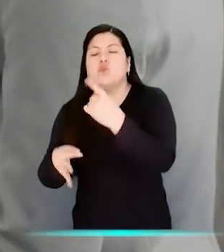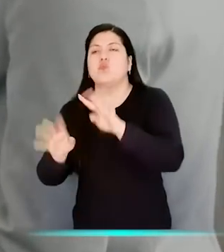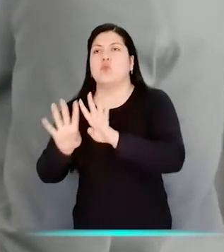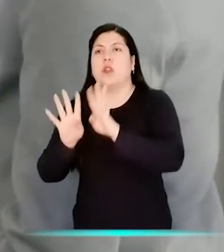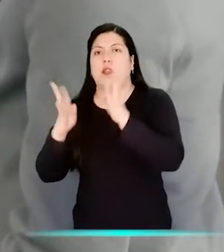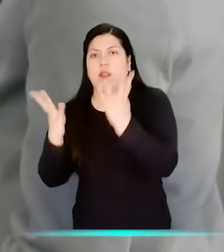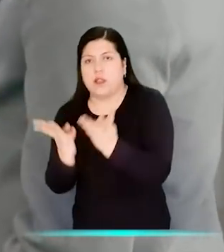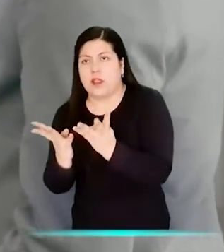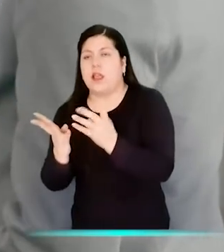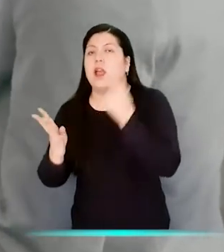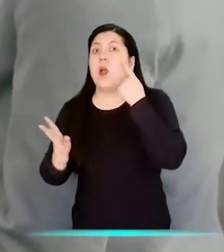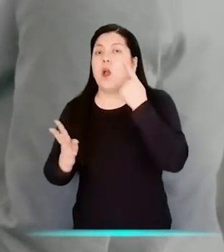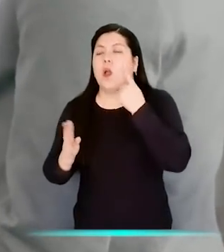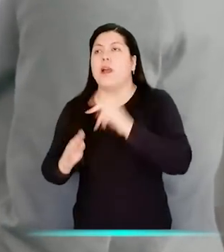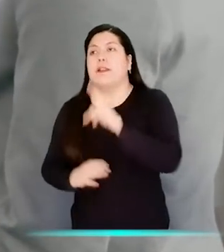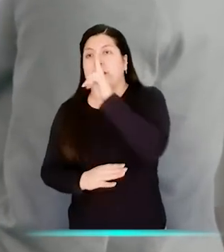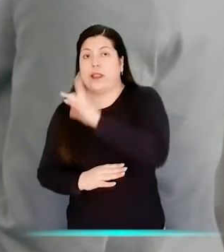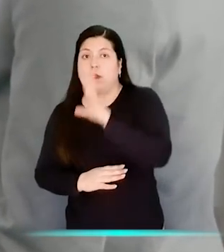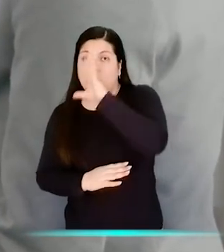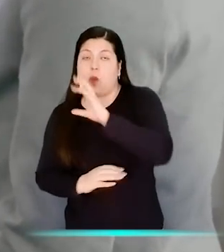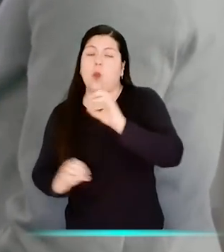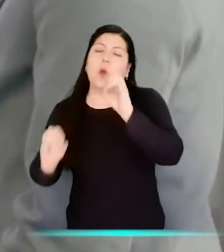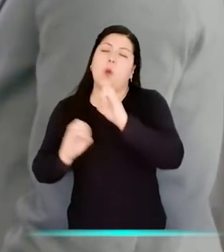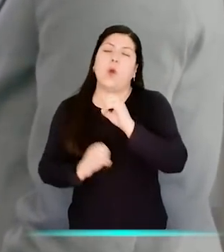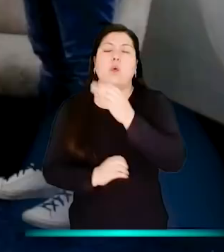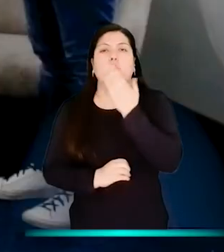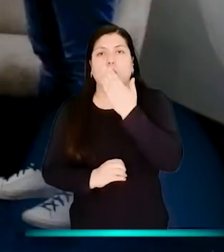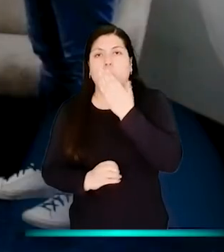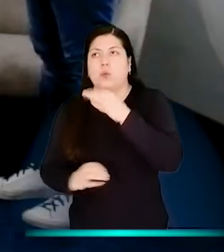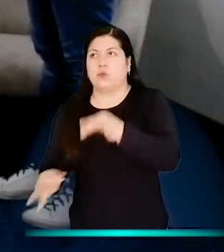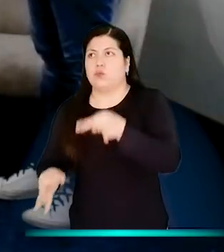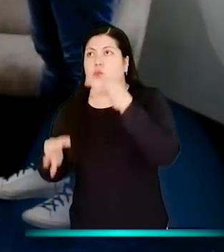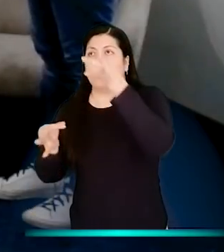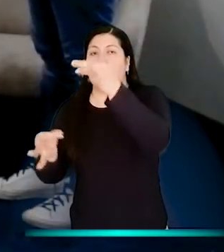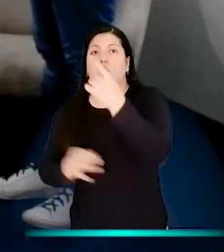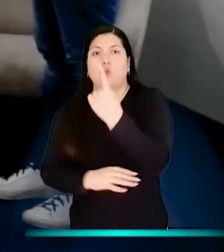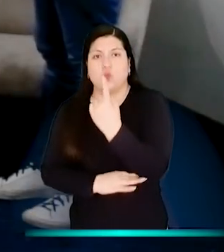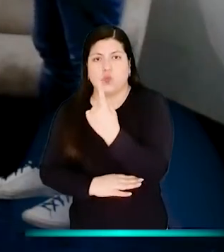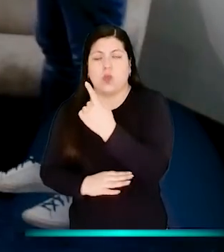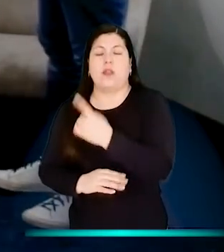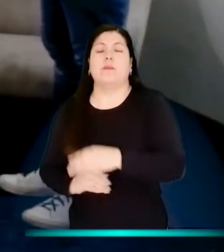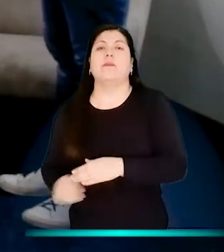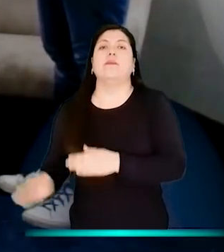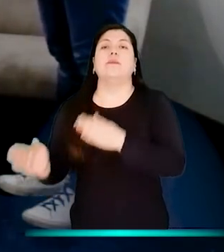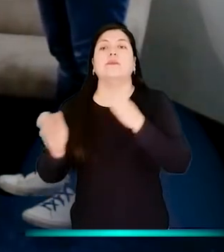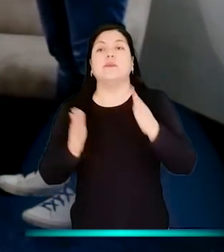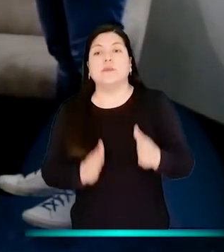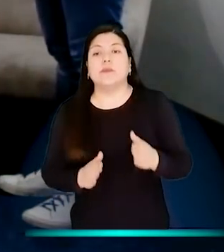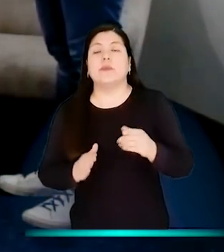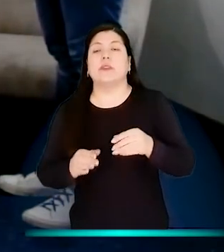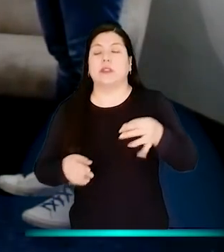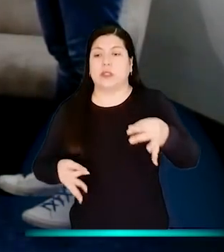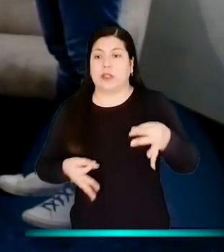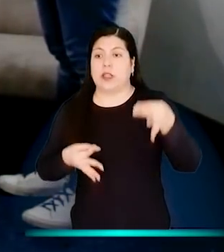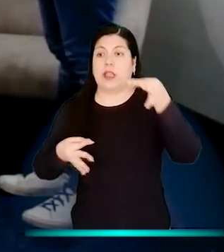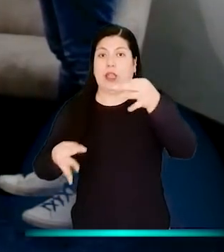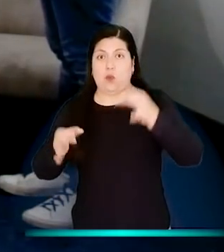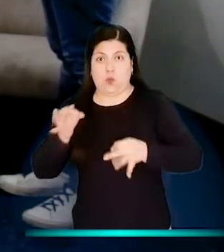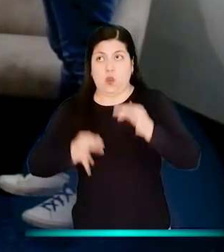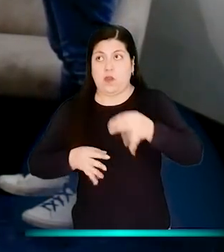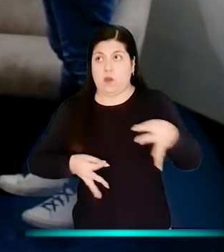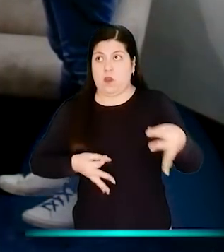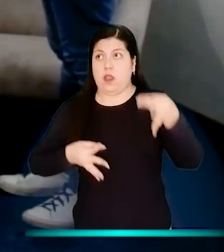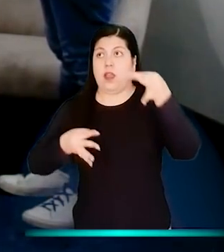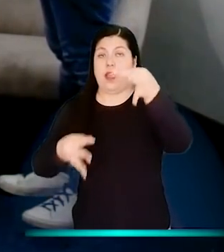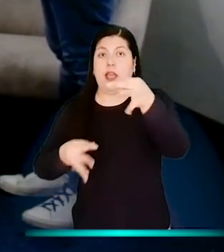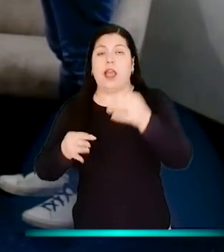tarjeta electoral para Senado de la República, bien sea Senado Nacional o Senado Indígena. Una sola tarjeta electoral que también podrá entregar